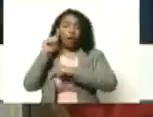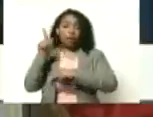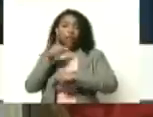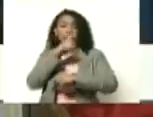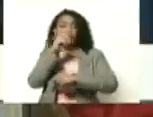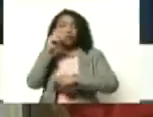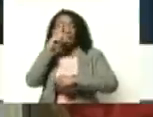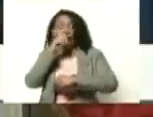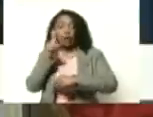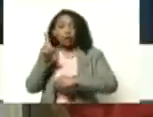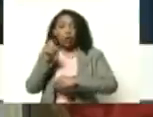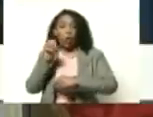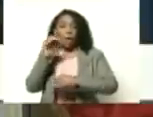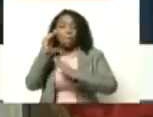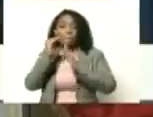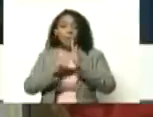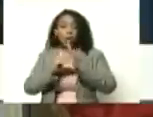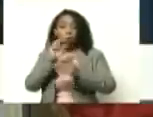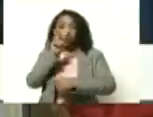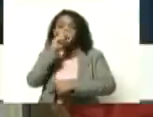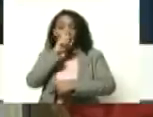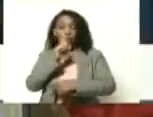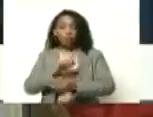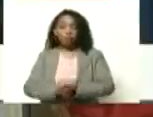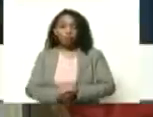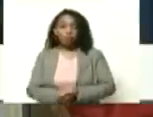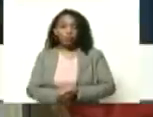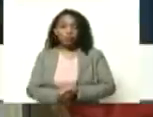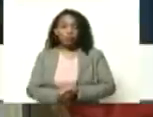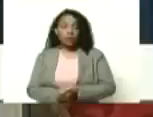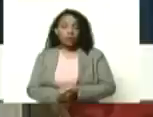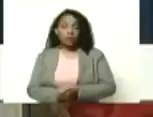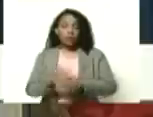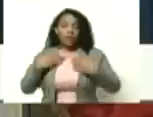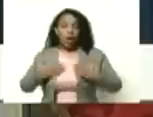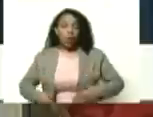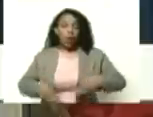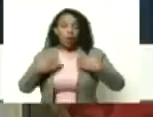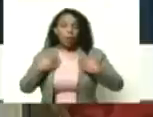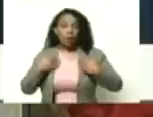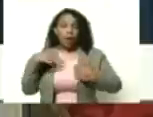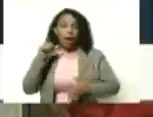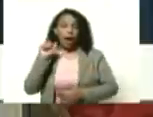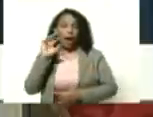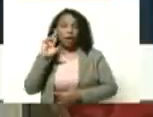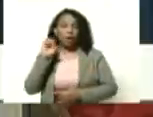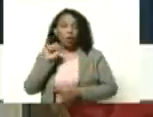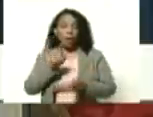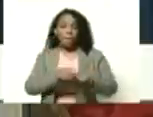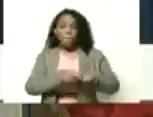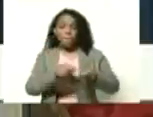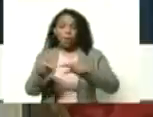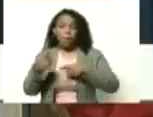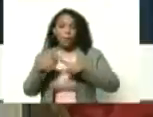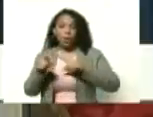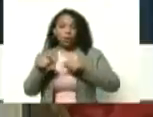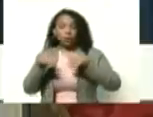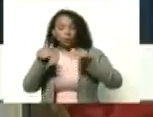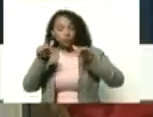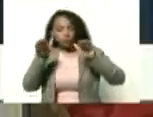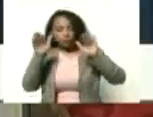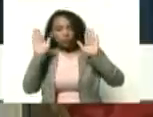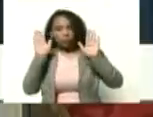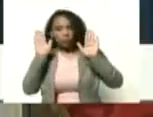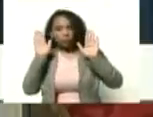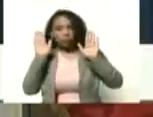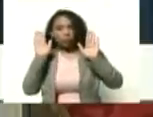menos de dos años del cadáver de carlos land que allí había sido lanzado pero que sin embargo